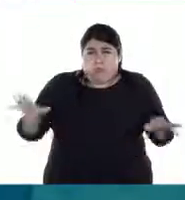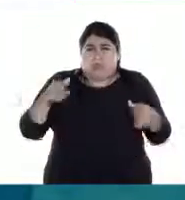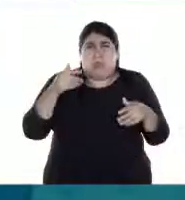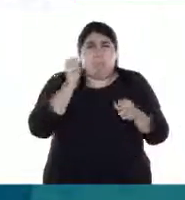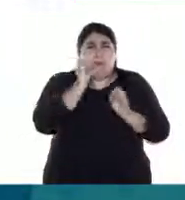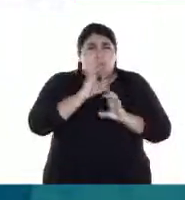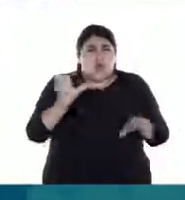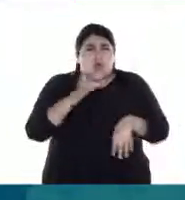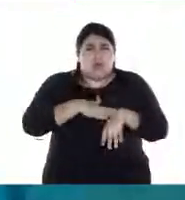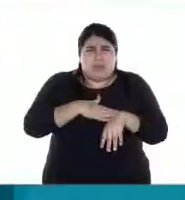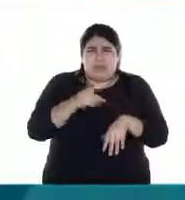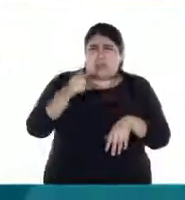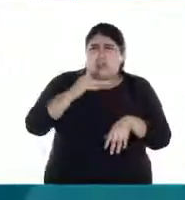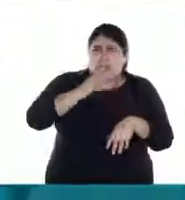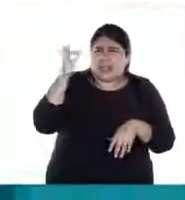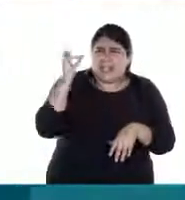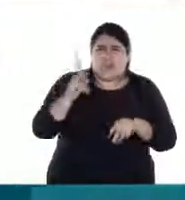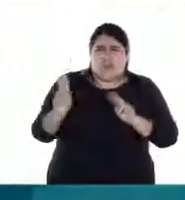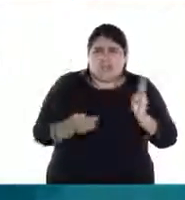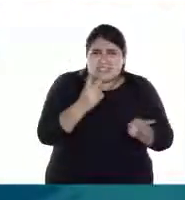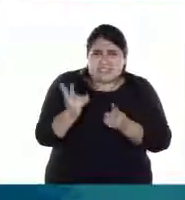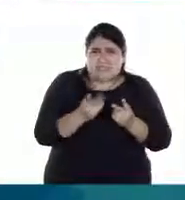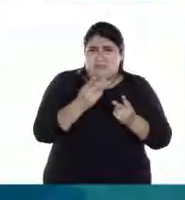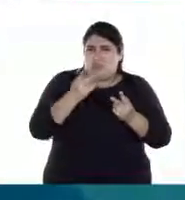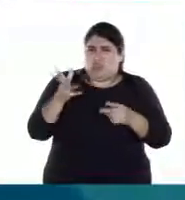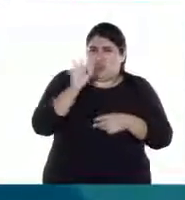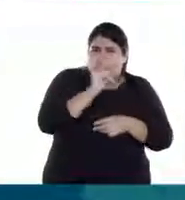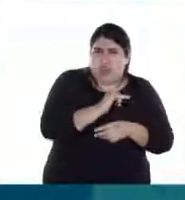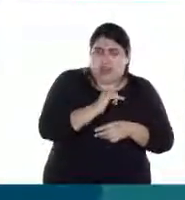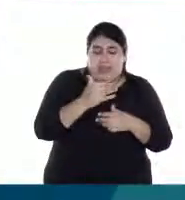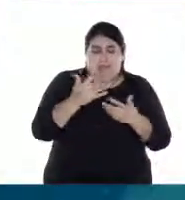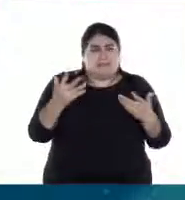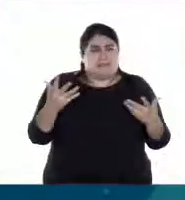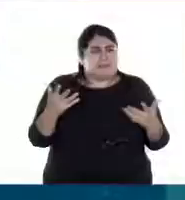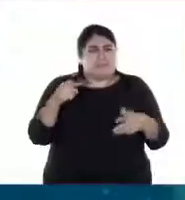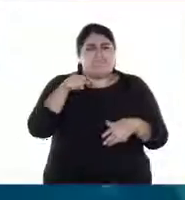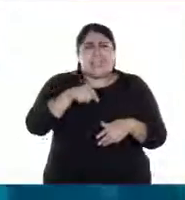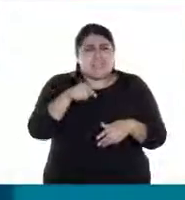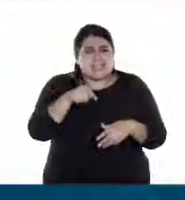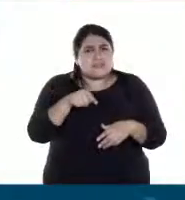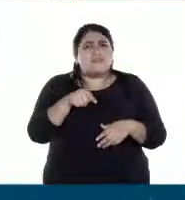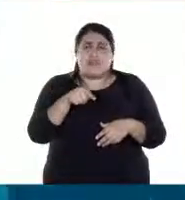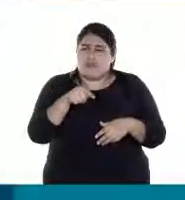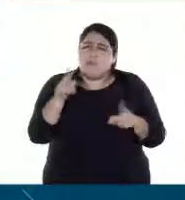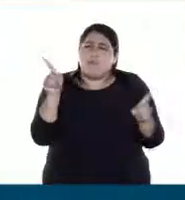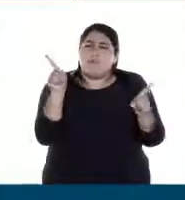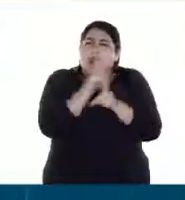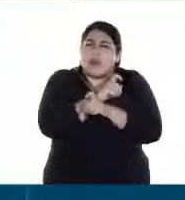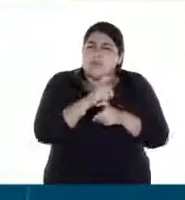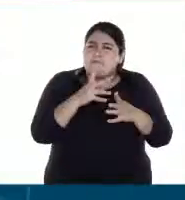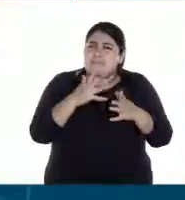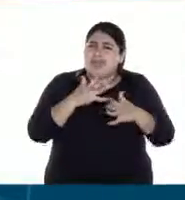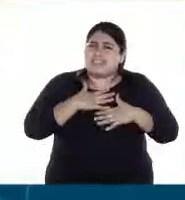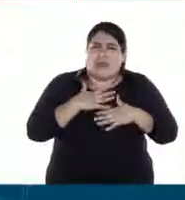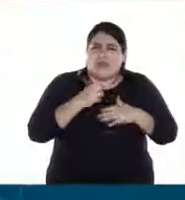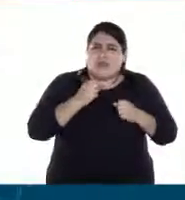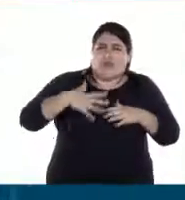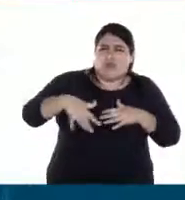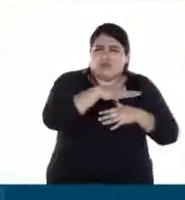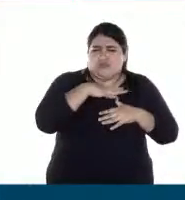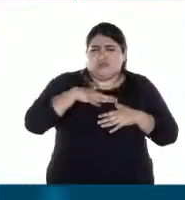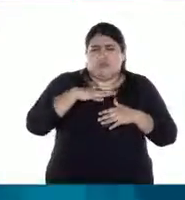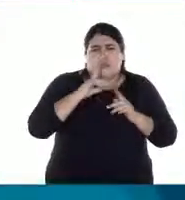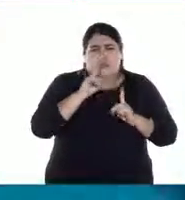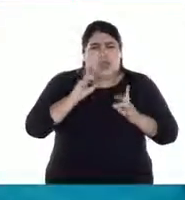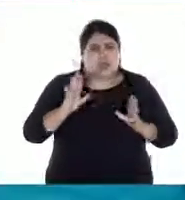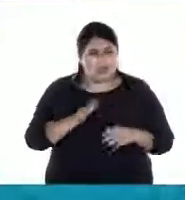con récord de fallecimientos todos los días, es evidente que esta era una crisis evitable, porque nuestro país cuenta con todos